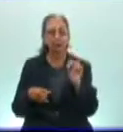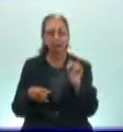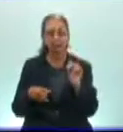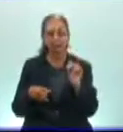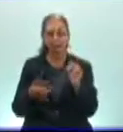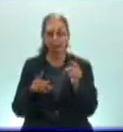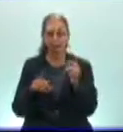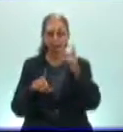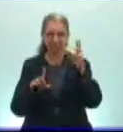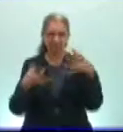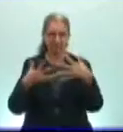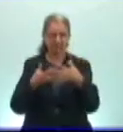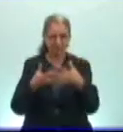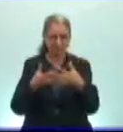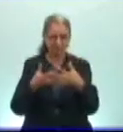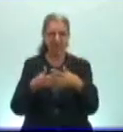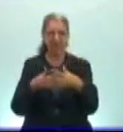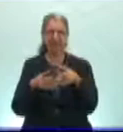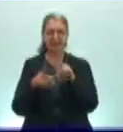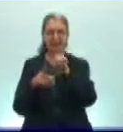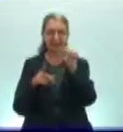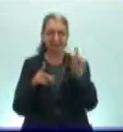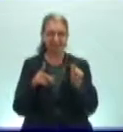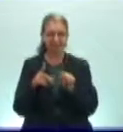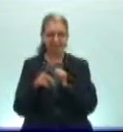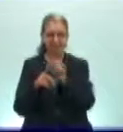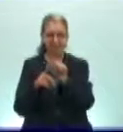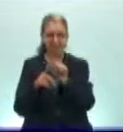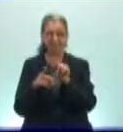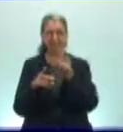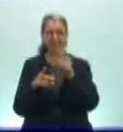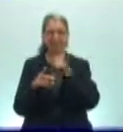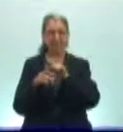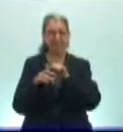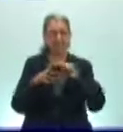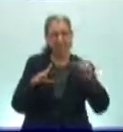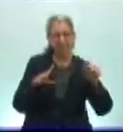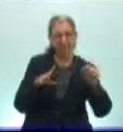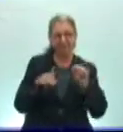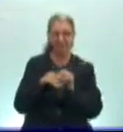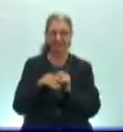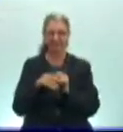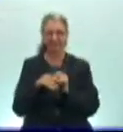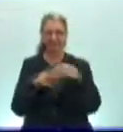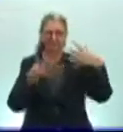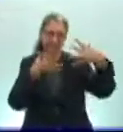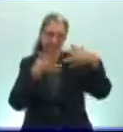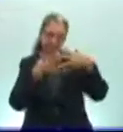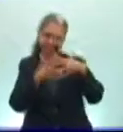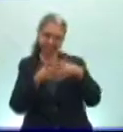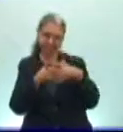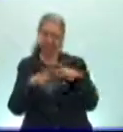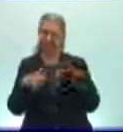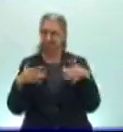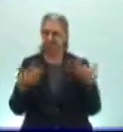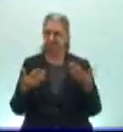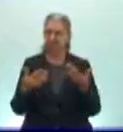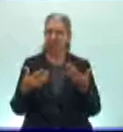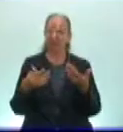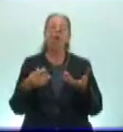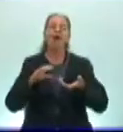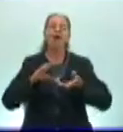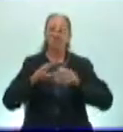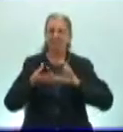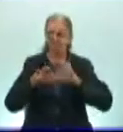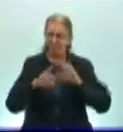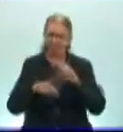de la circunferencia y su diámetro, y además cuál será la manera para